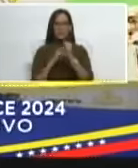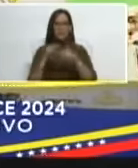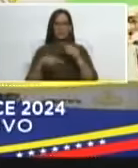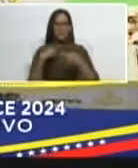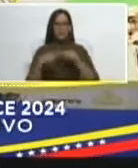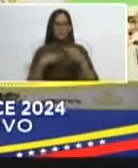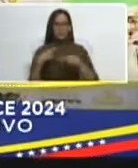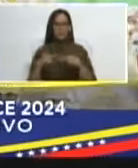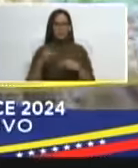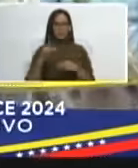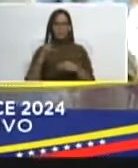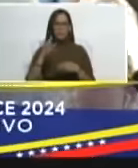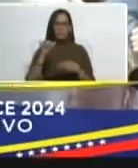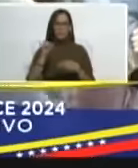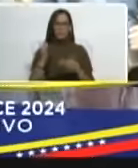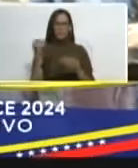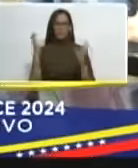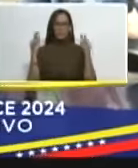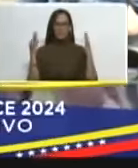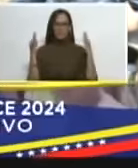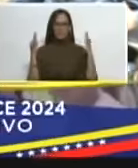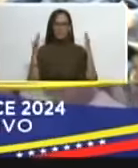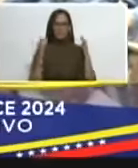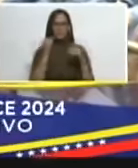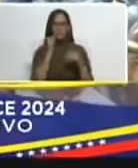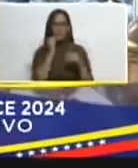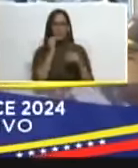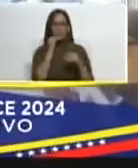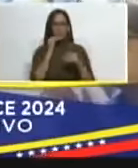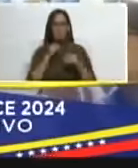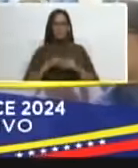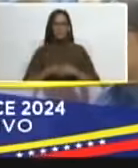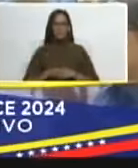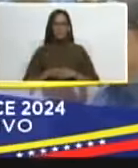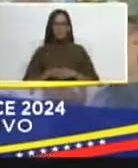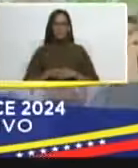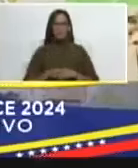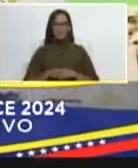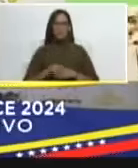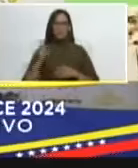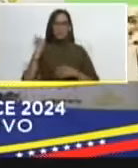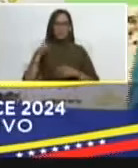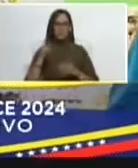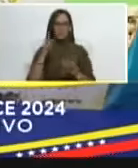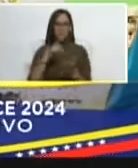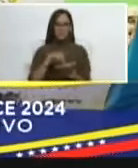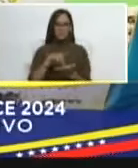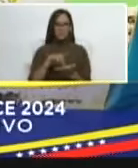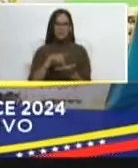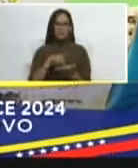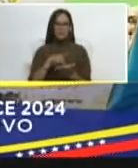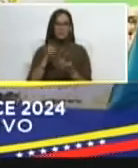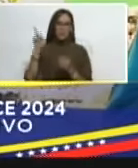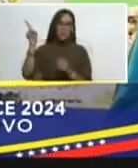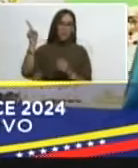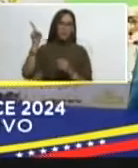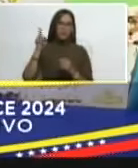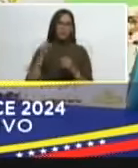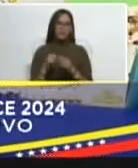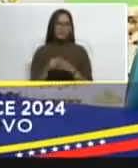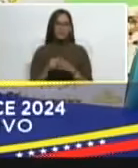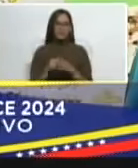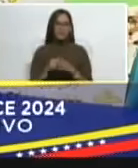José Marcano, juventud, y también ha venido de por allá, de